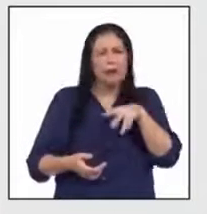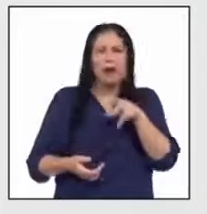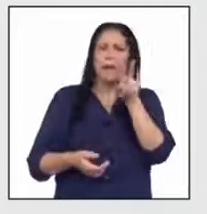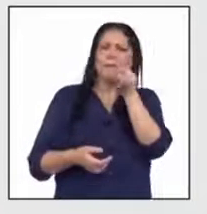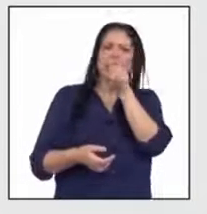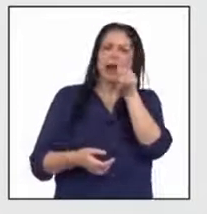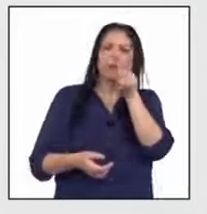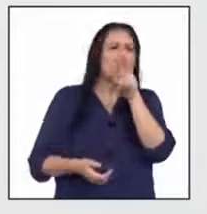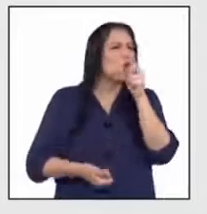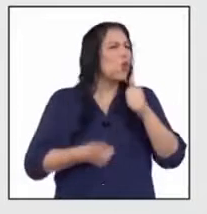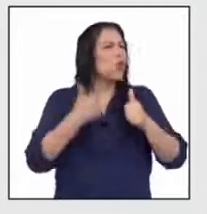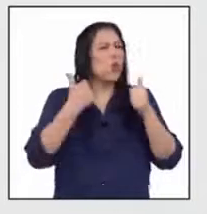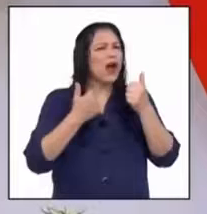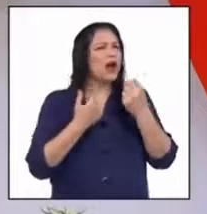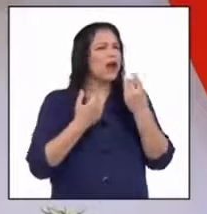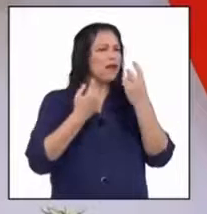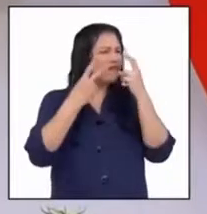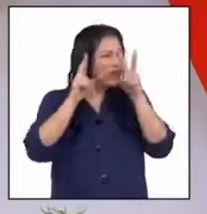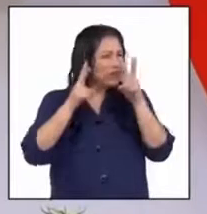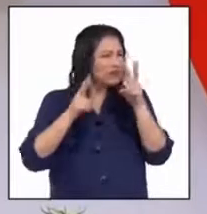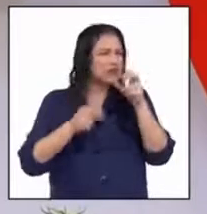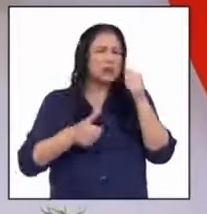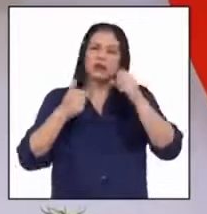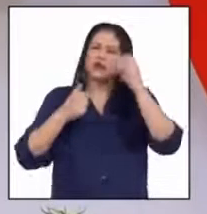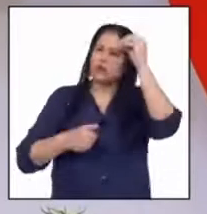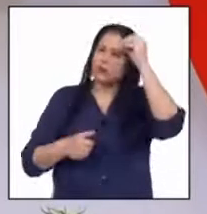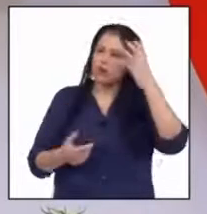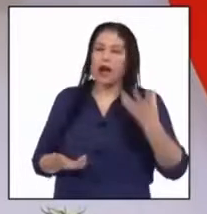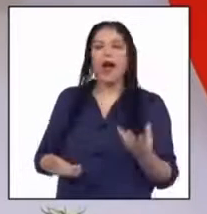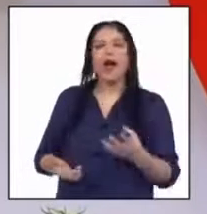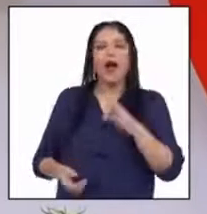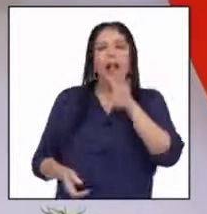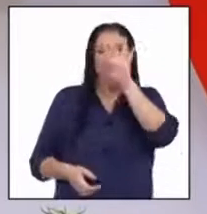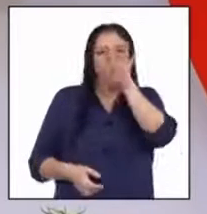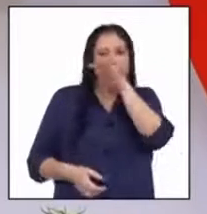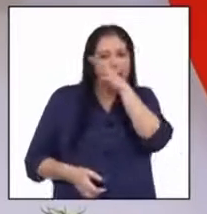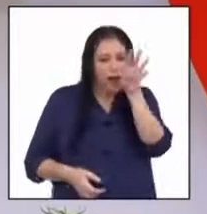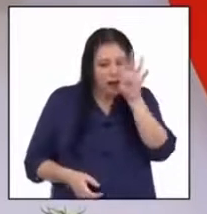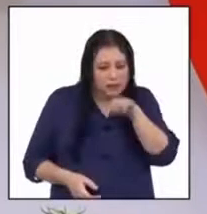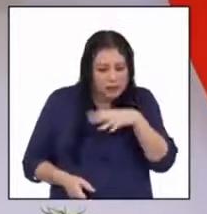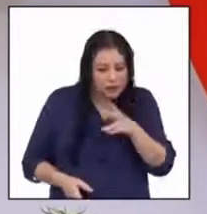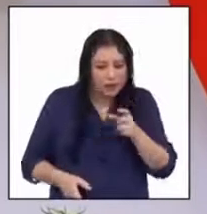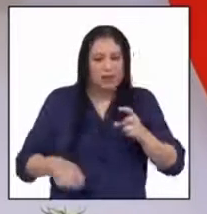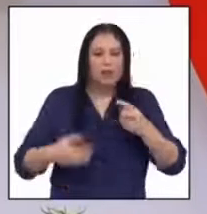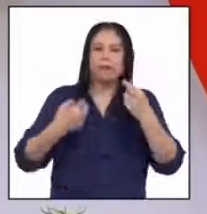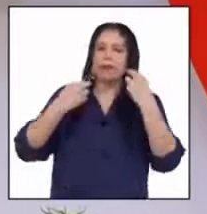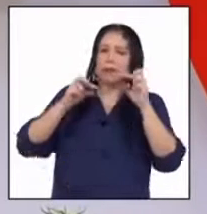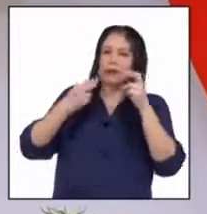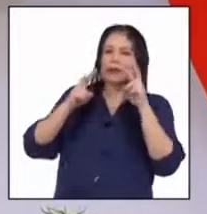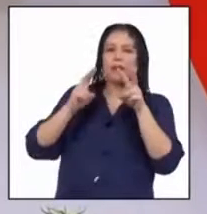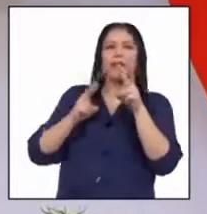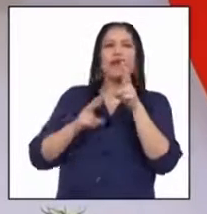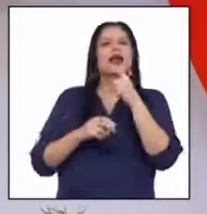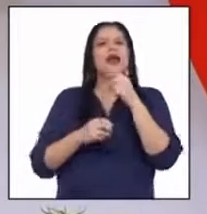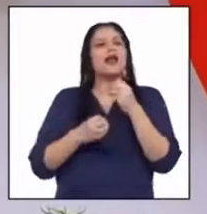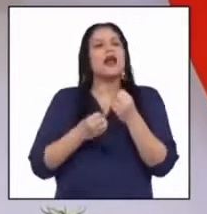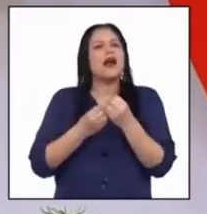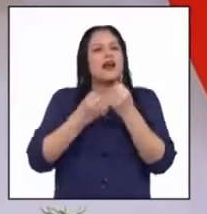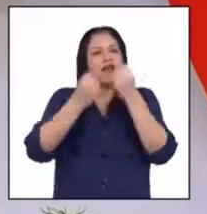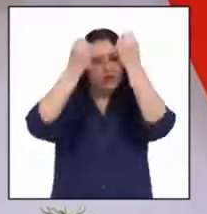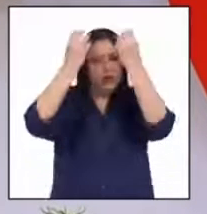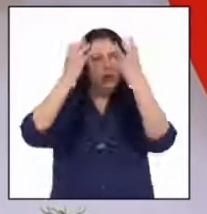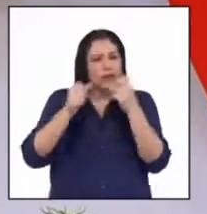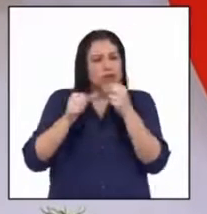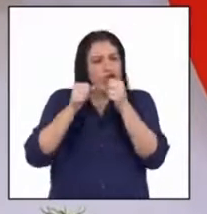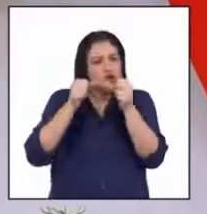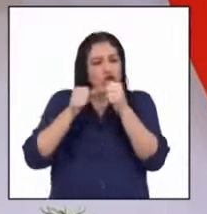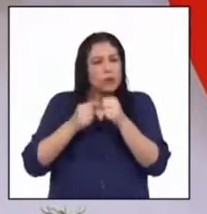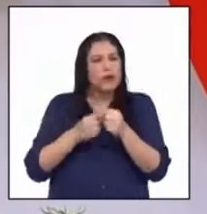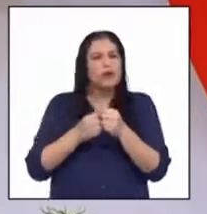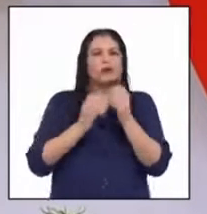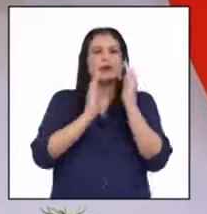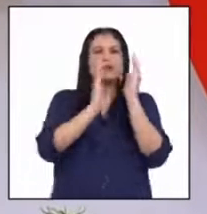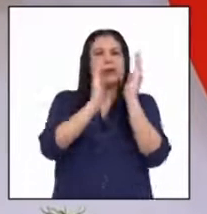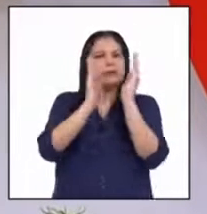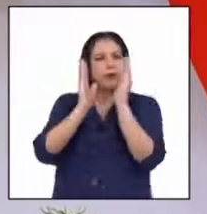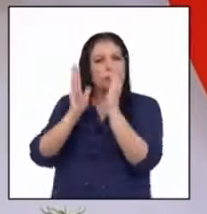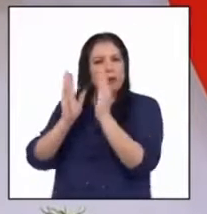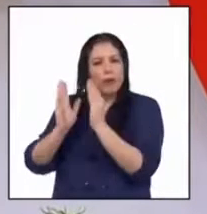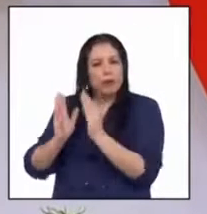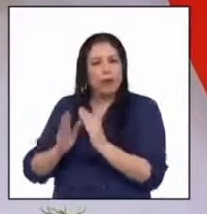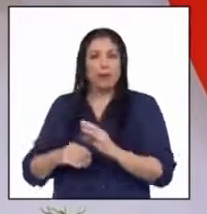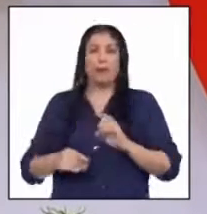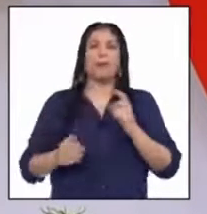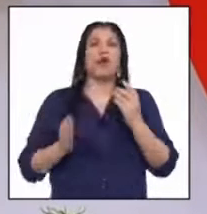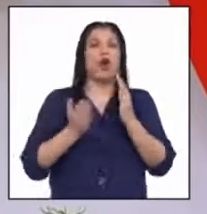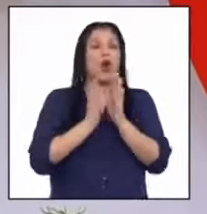¿Qué opinas, Junior? Las tablas nos permiten ver los datos de manera más organizada. Por ejemplo, regresemos a la